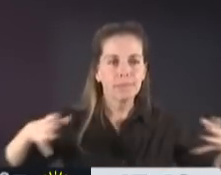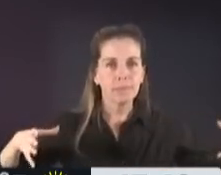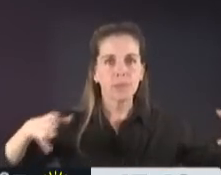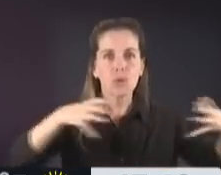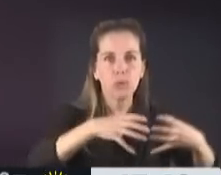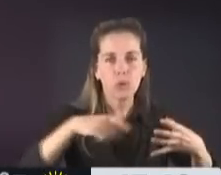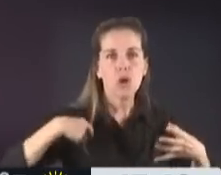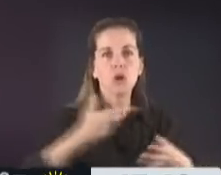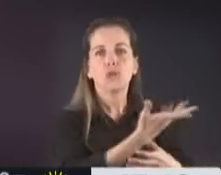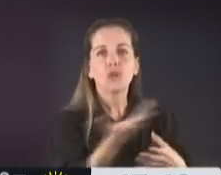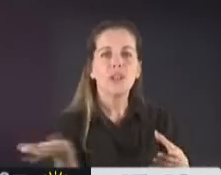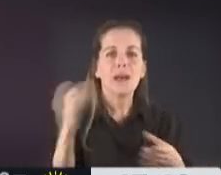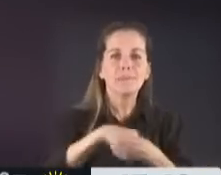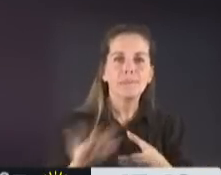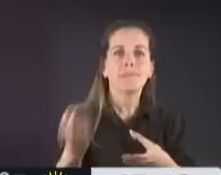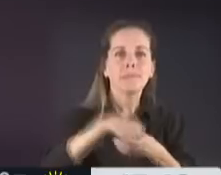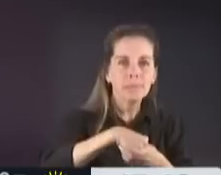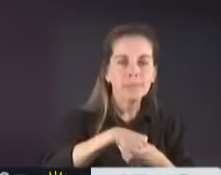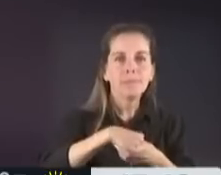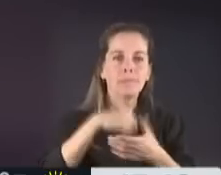de una sociedad que progrese.